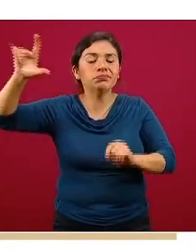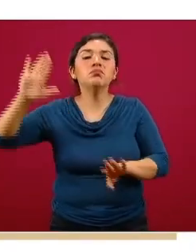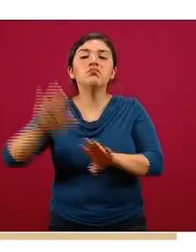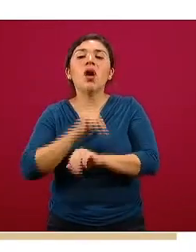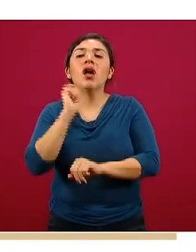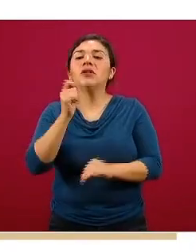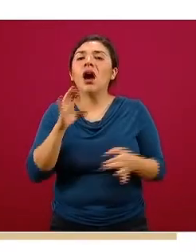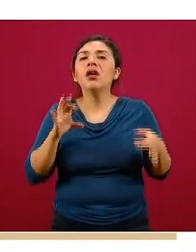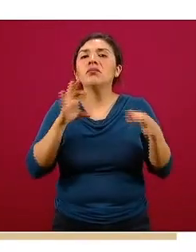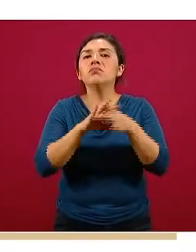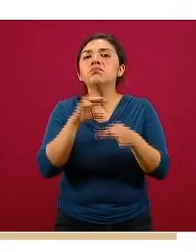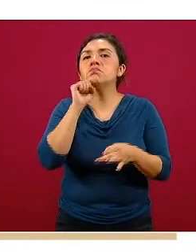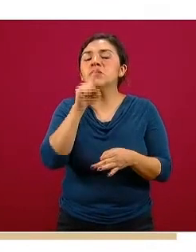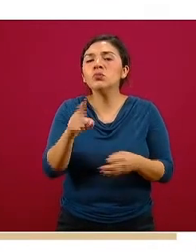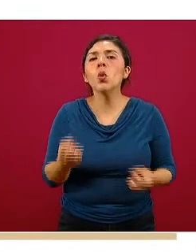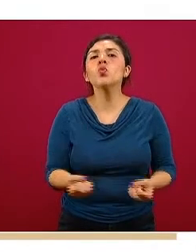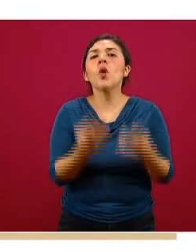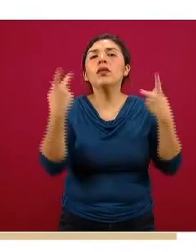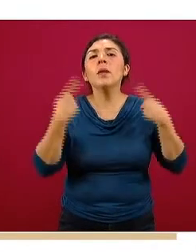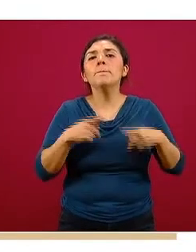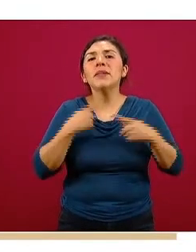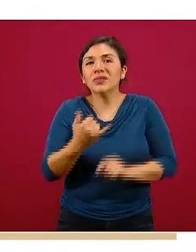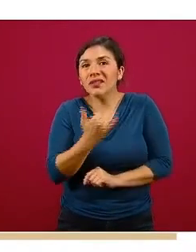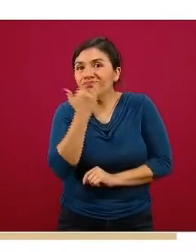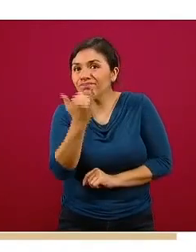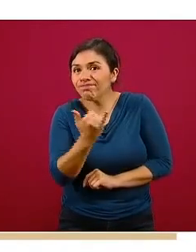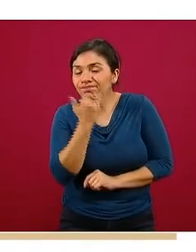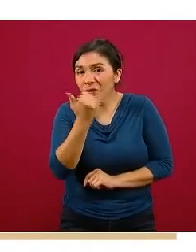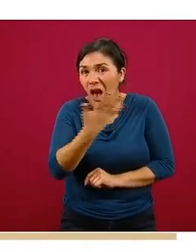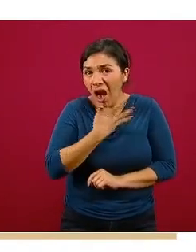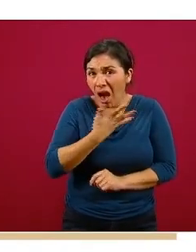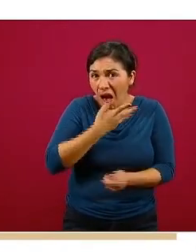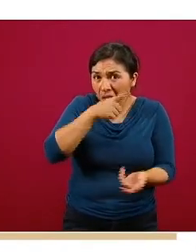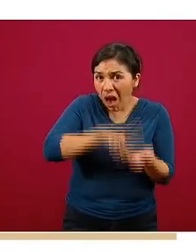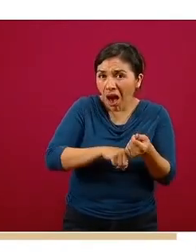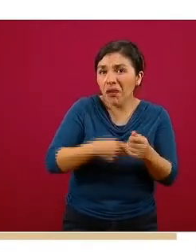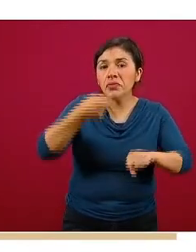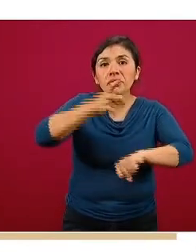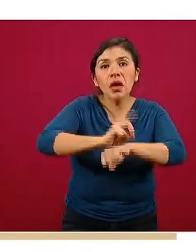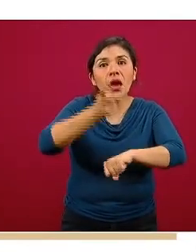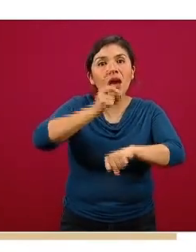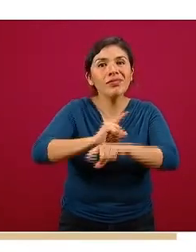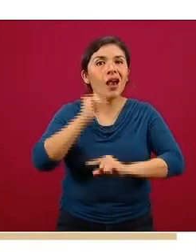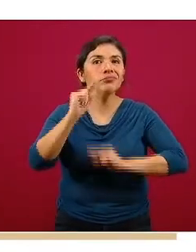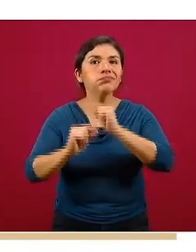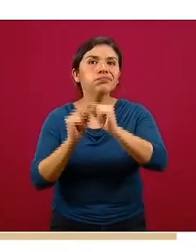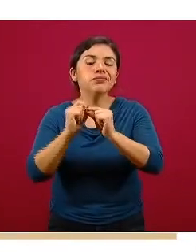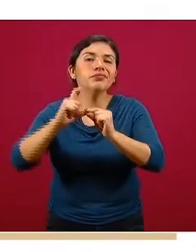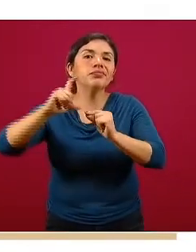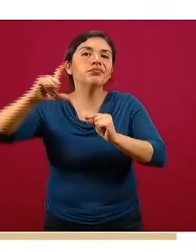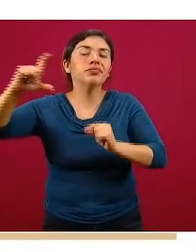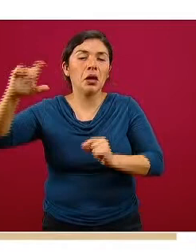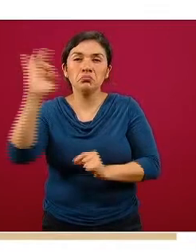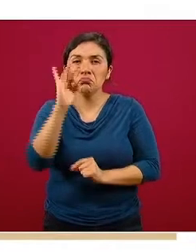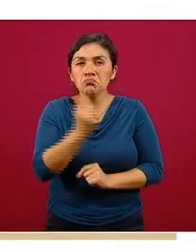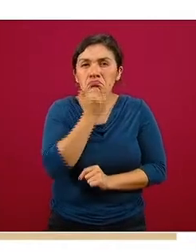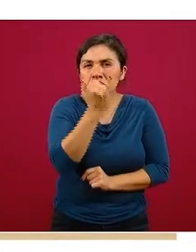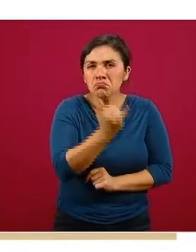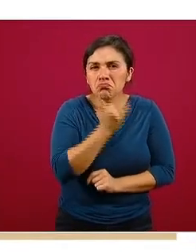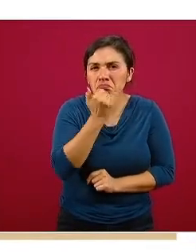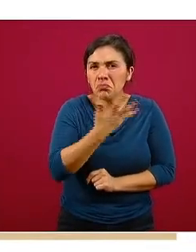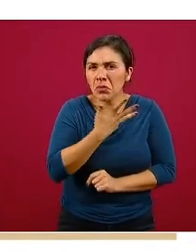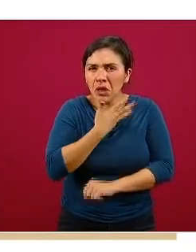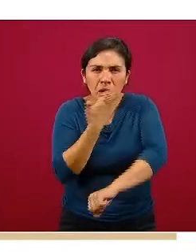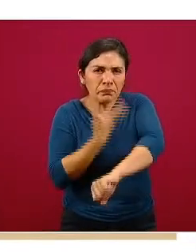de la mano de la cantidad de casos sospechosos que día con día se van presentando. Si un caso sospechoso en base a